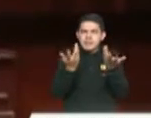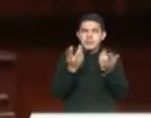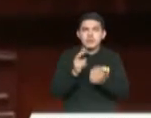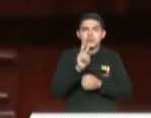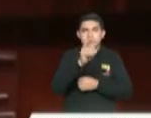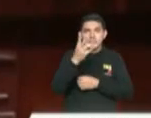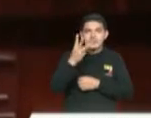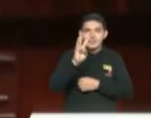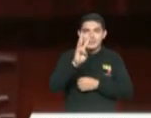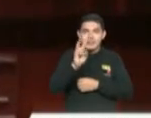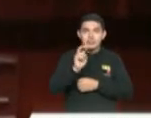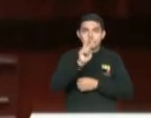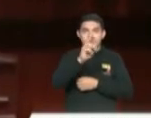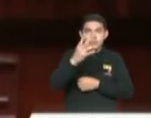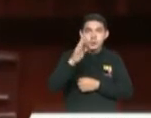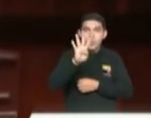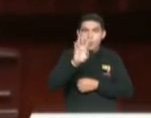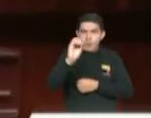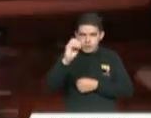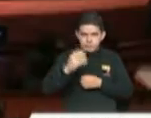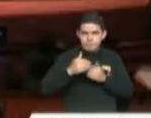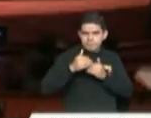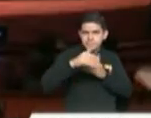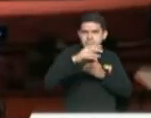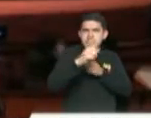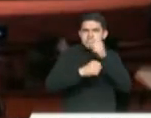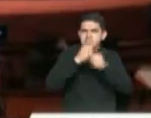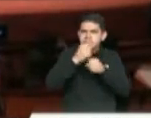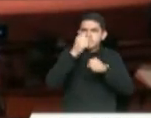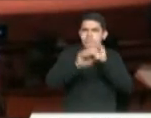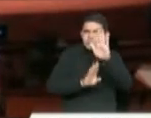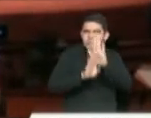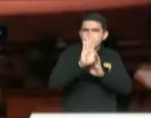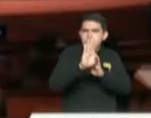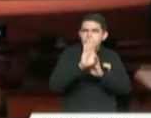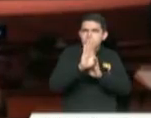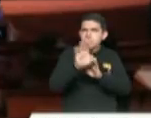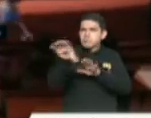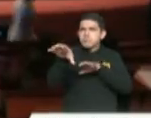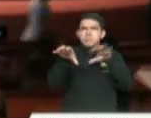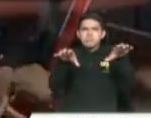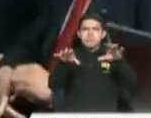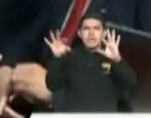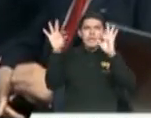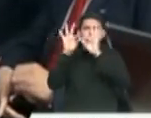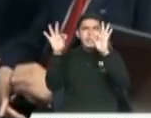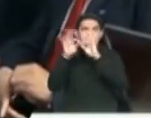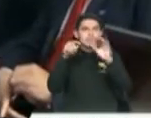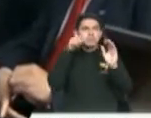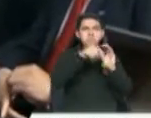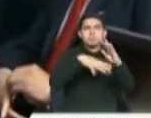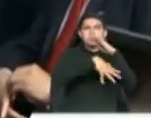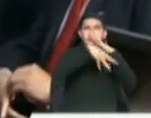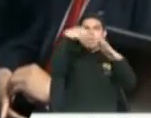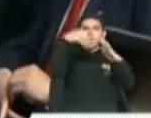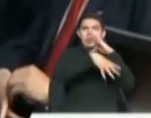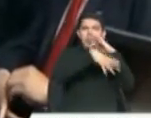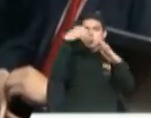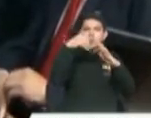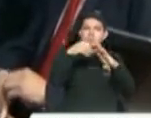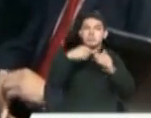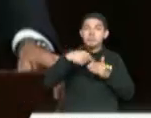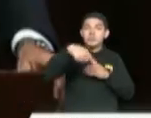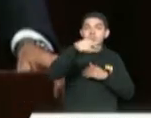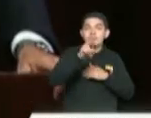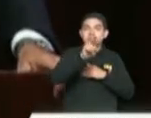este es un documento de política pública que articulará el desarrollo de los sectores de eléctrico e hidrocarburífero para los próximos 25